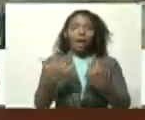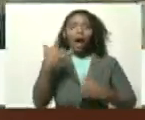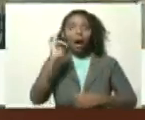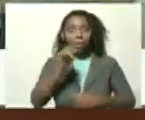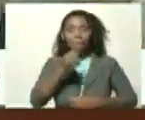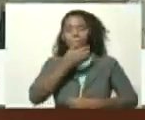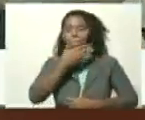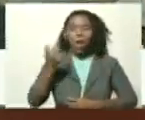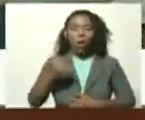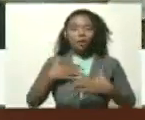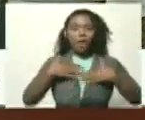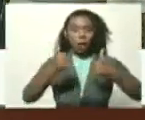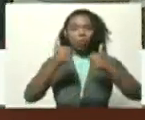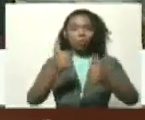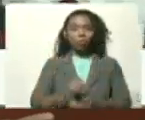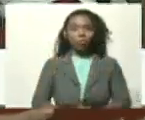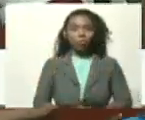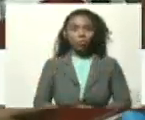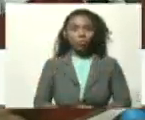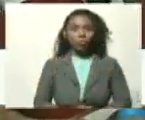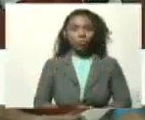salud.